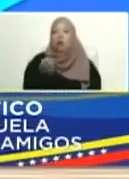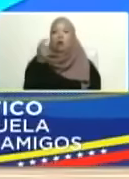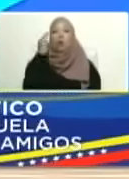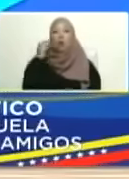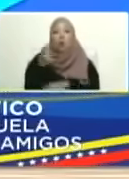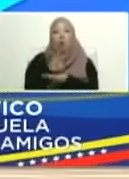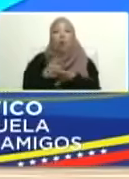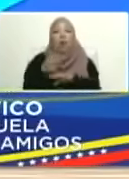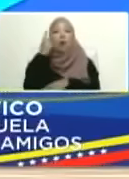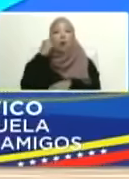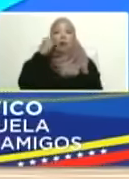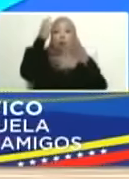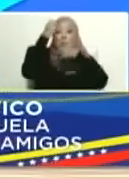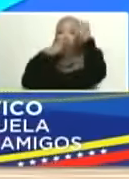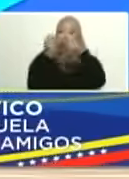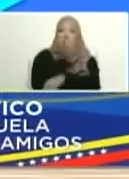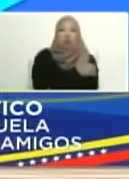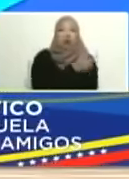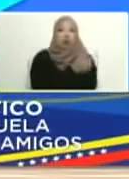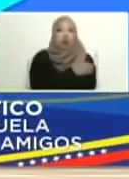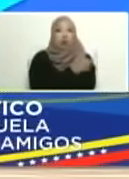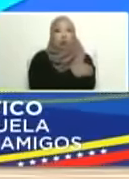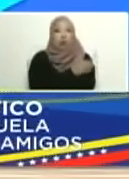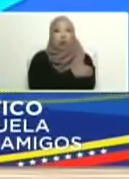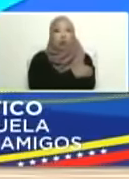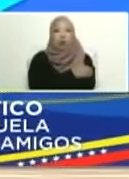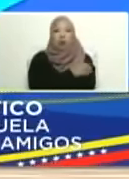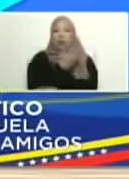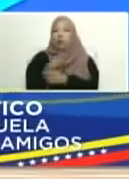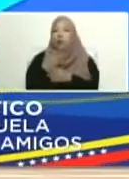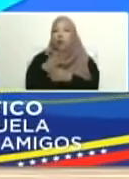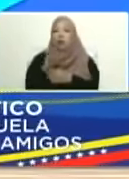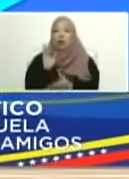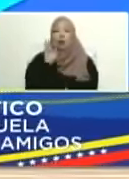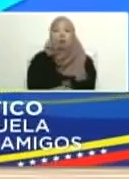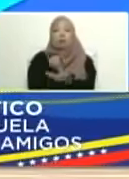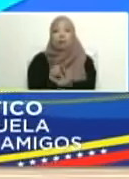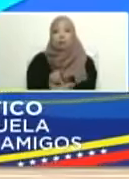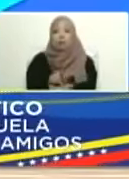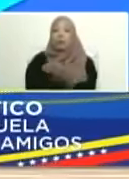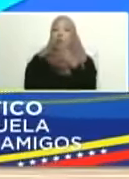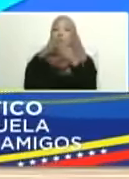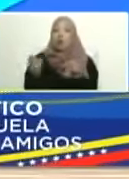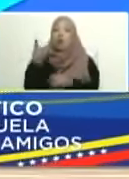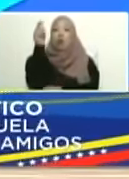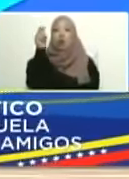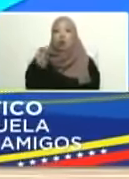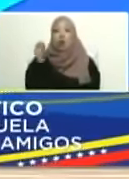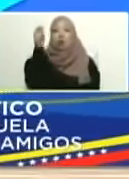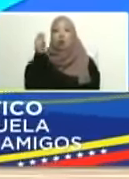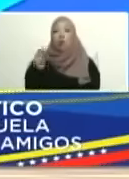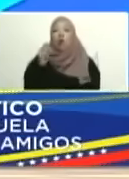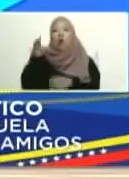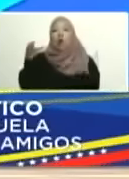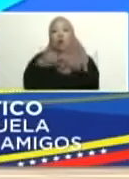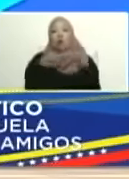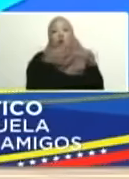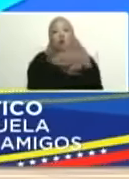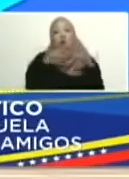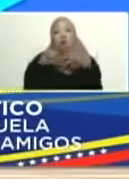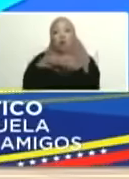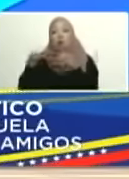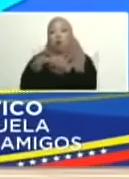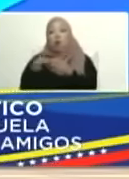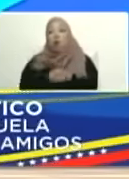bolivianismo y de la oposición. Asistieron todos los diputados de todos los grupos políticos y